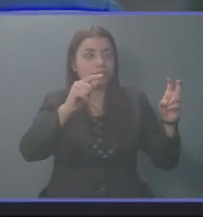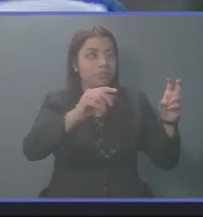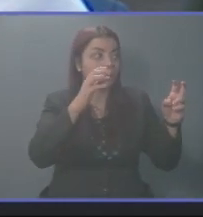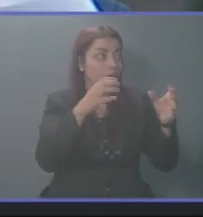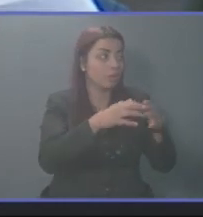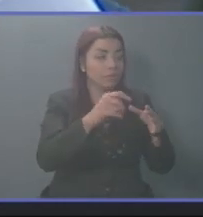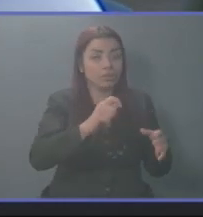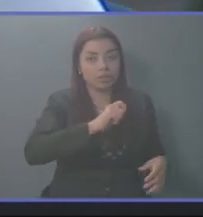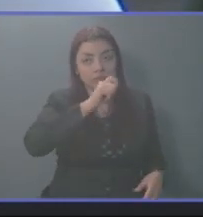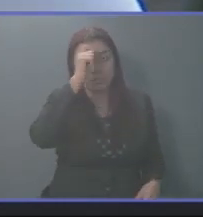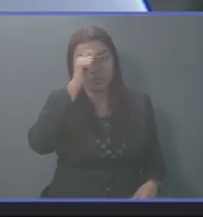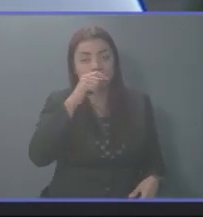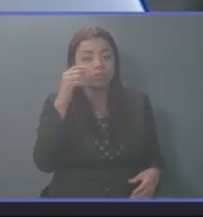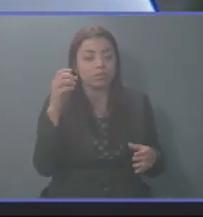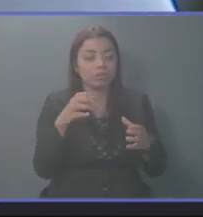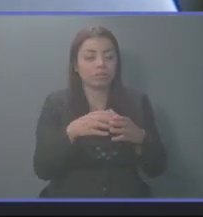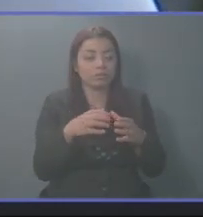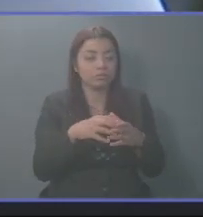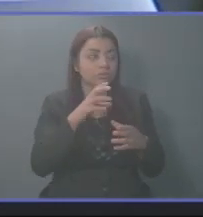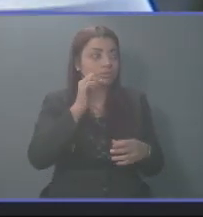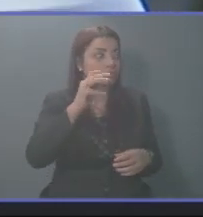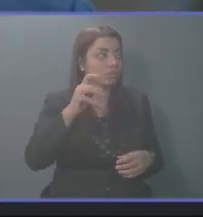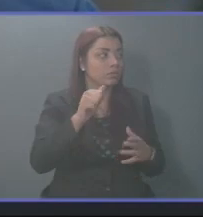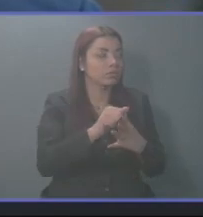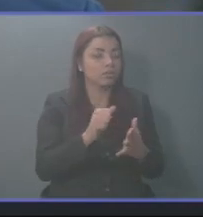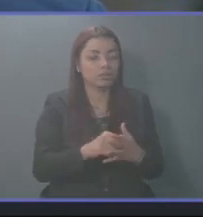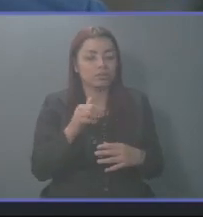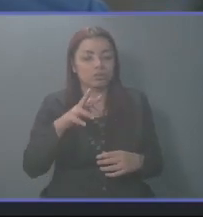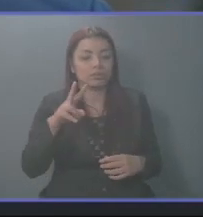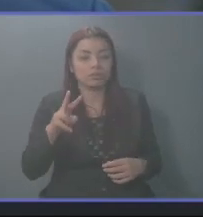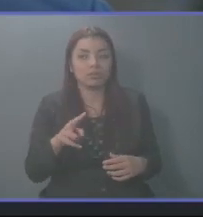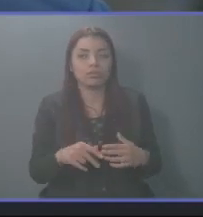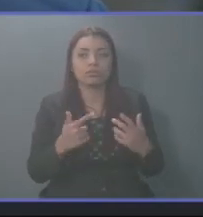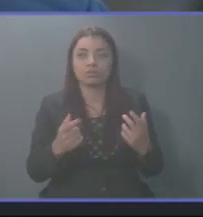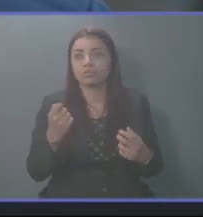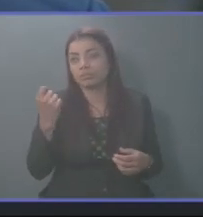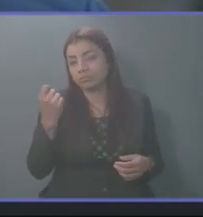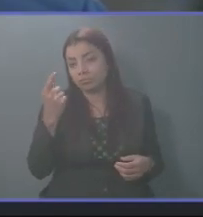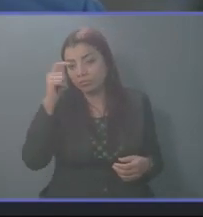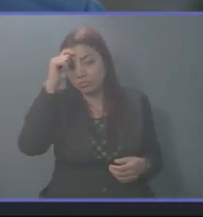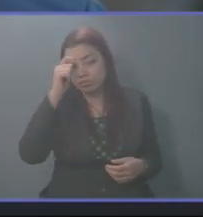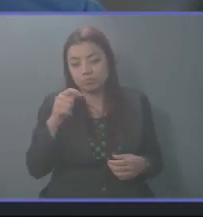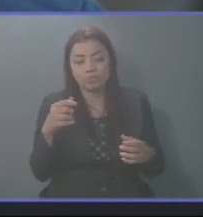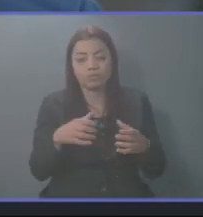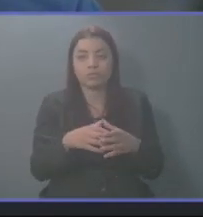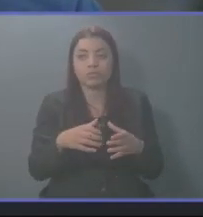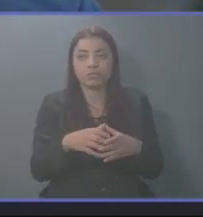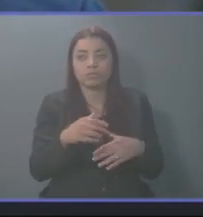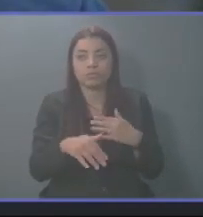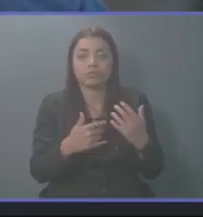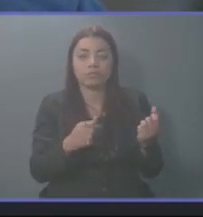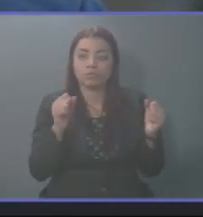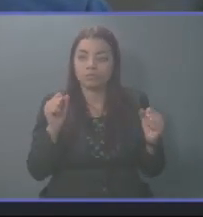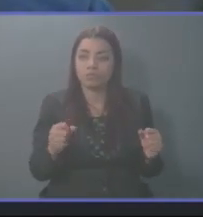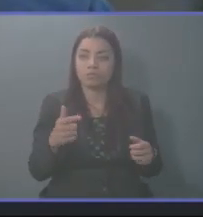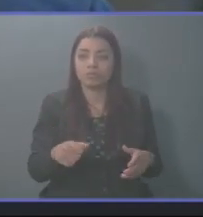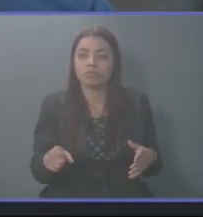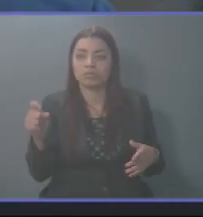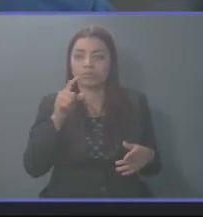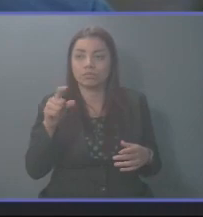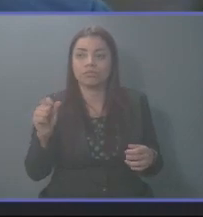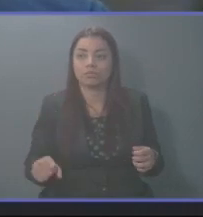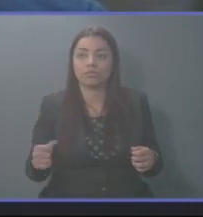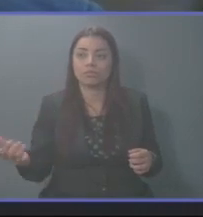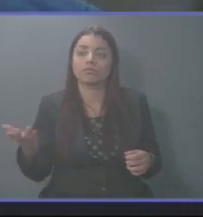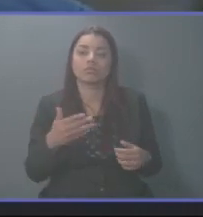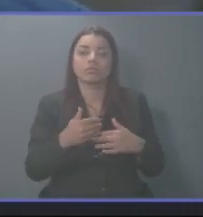Comité Olímpico de El Salvador. Artículo 32. Se reconoce al Comité Olímpico de El Salvador como la máxima autoridad en